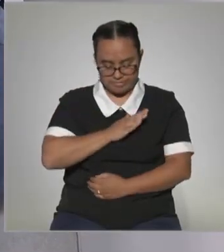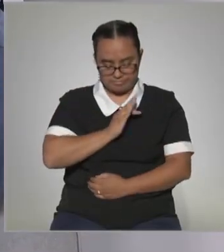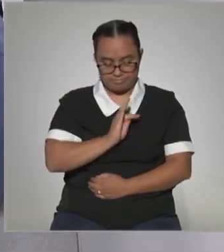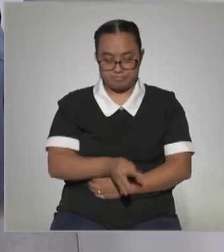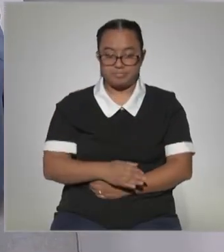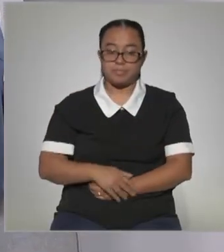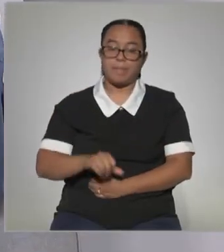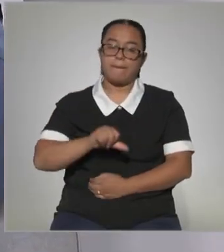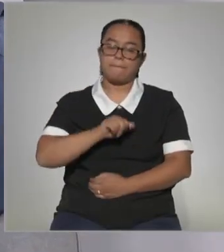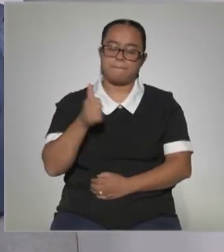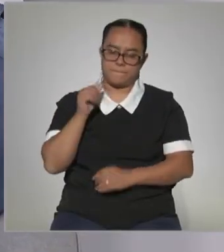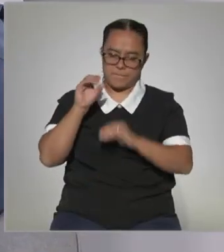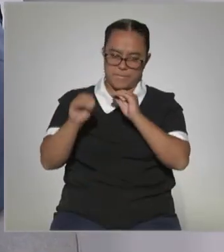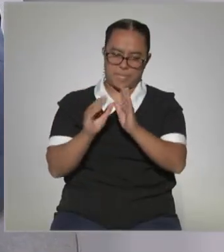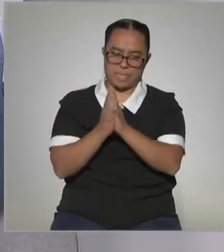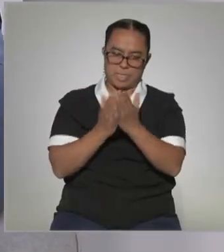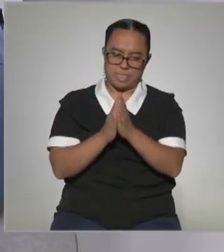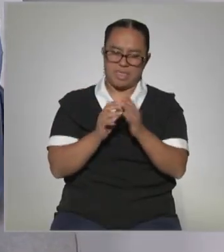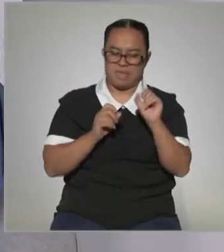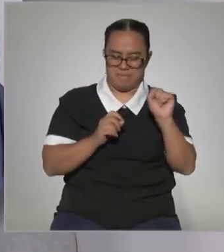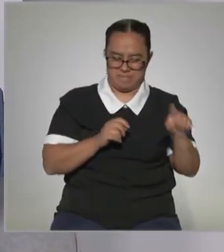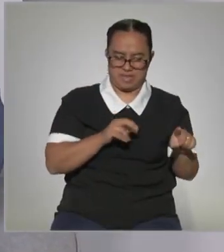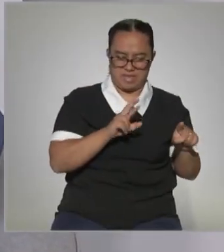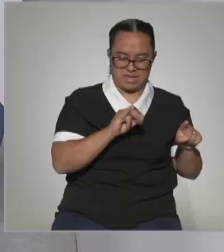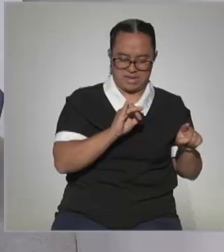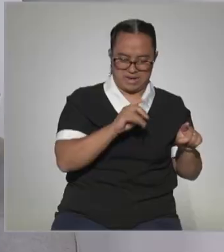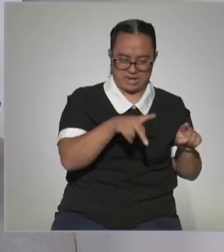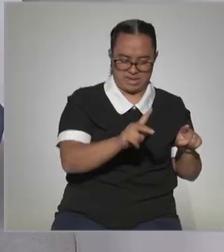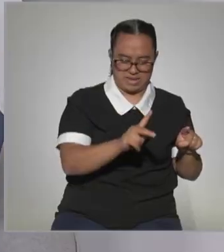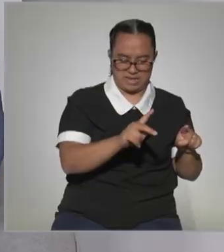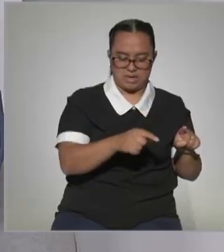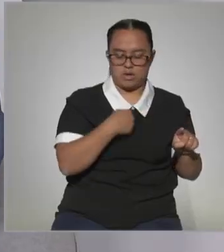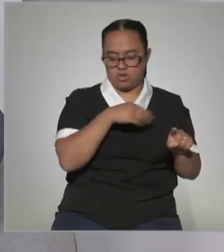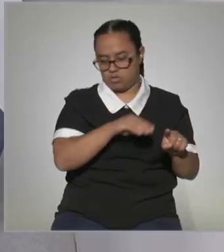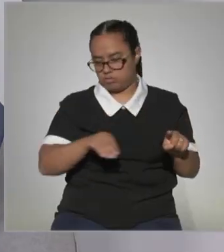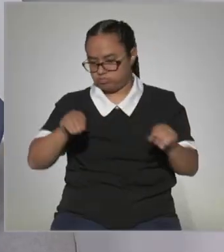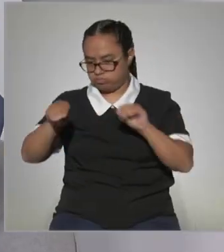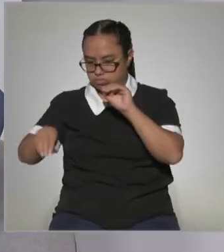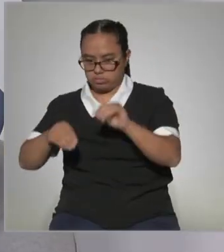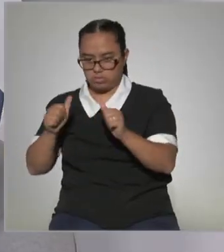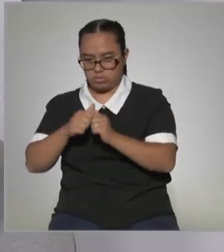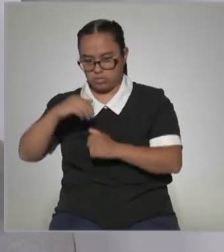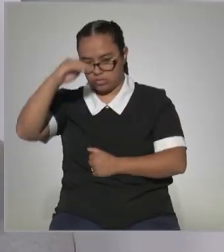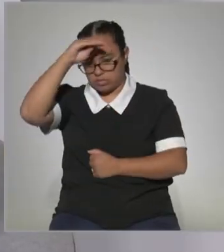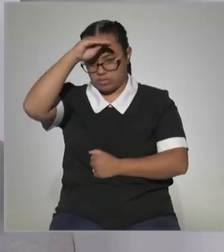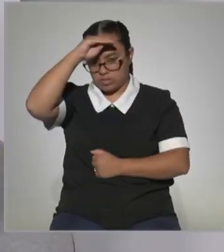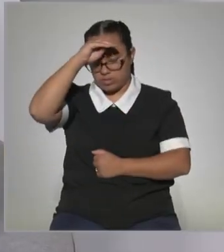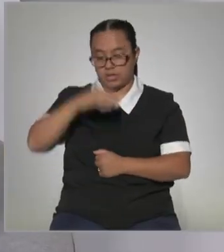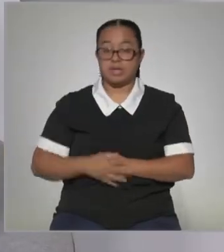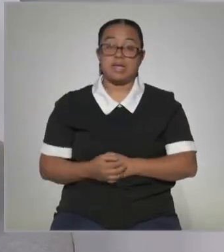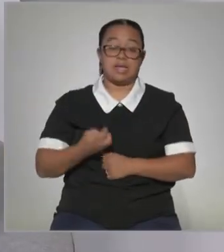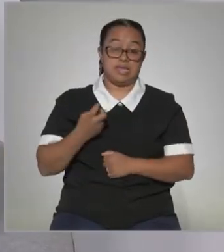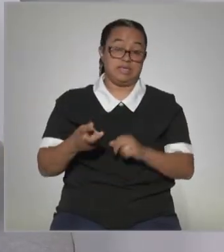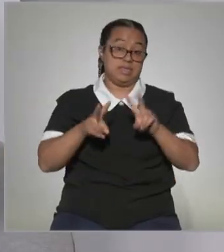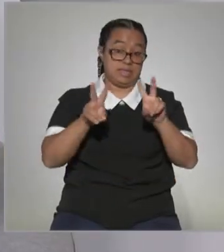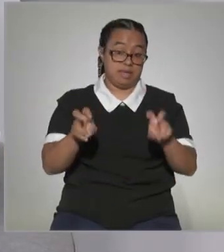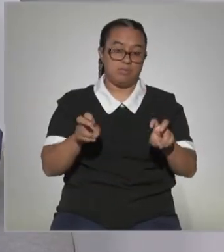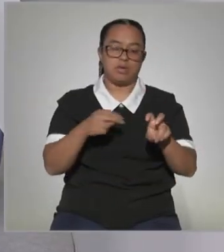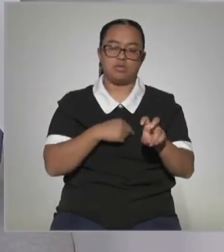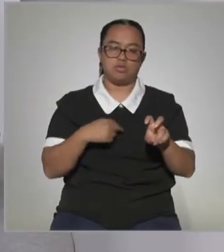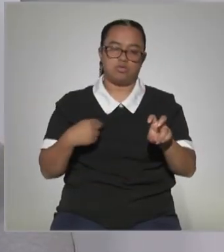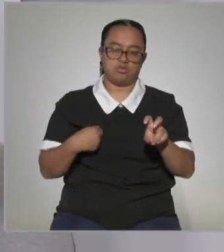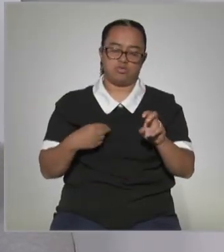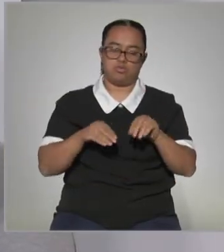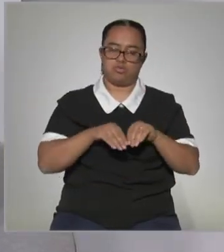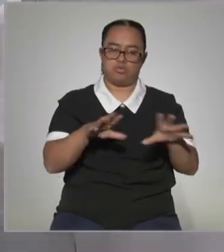Y esta es una adaptación que yo he hecho de lo que dice Rick Hanson a nuestra mentalidad. Se los vamos el gozo. Se los vamos a dar